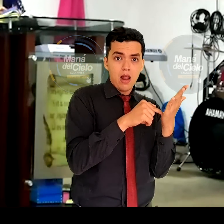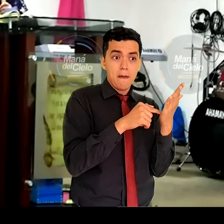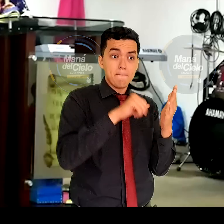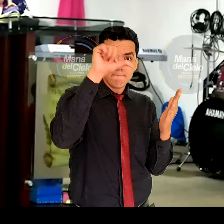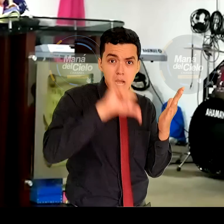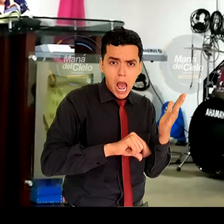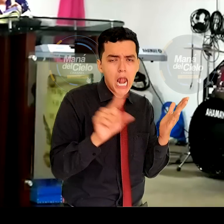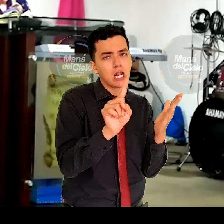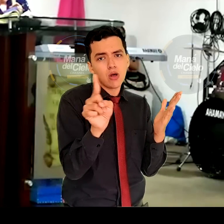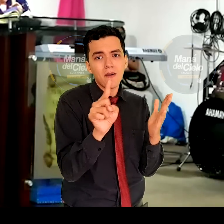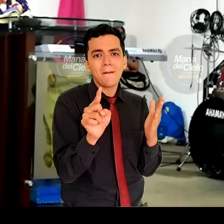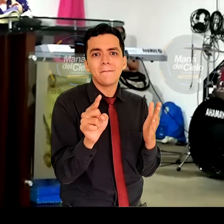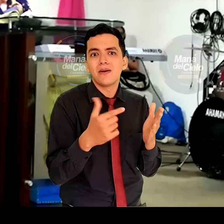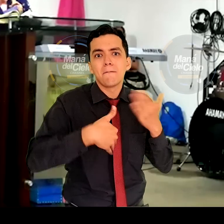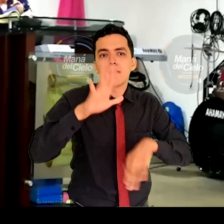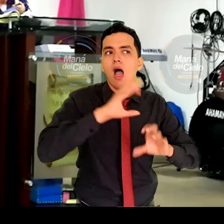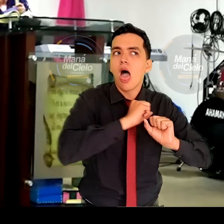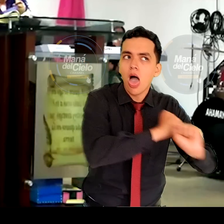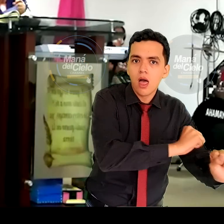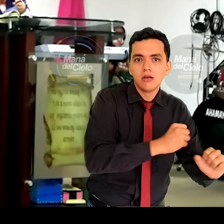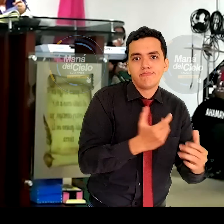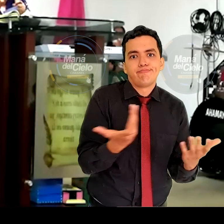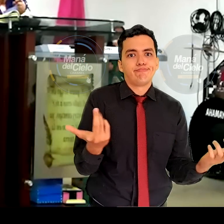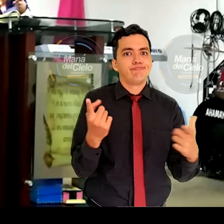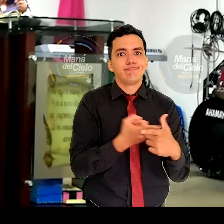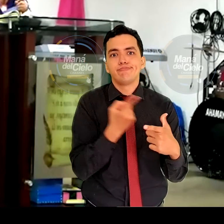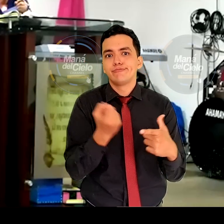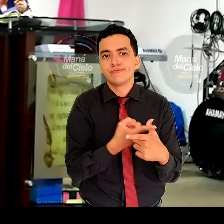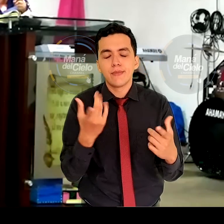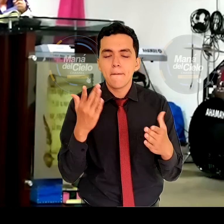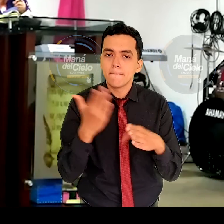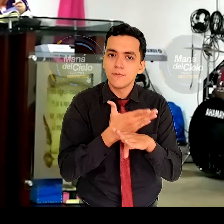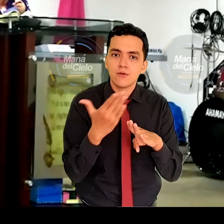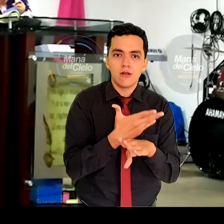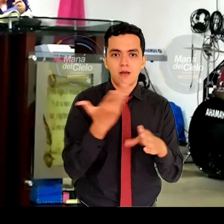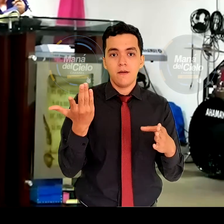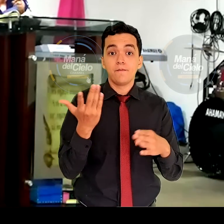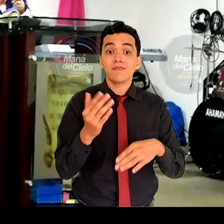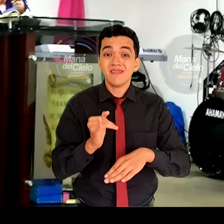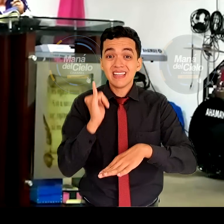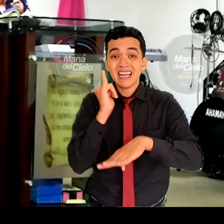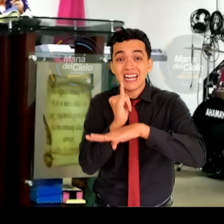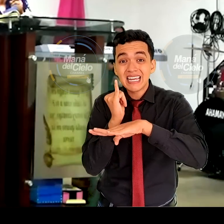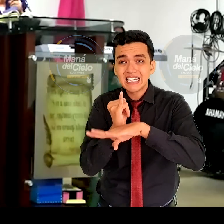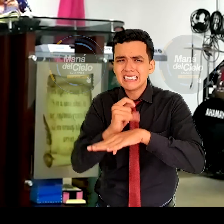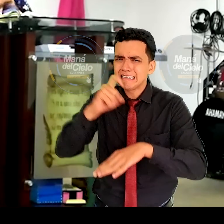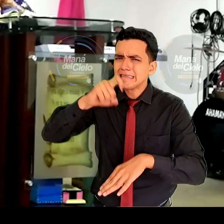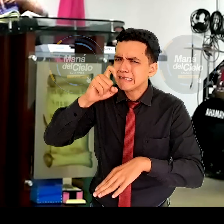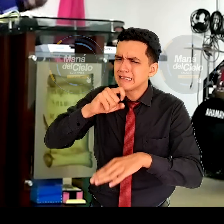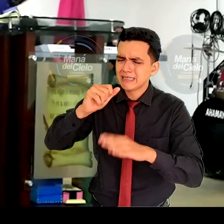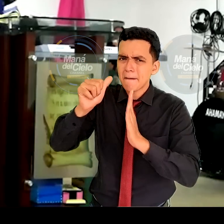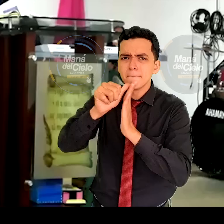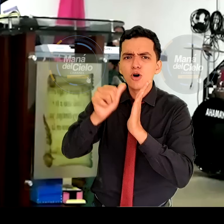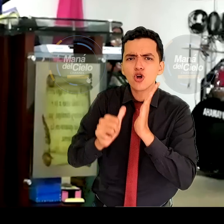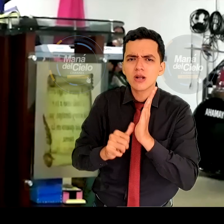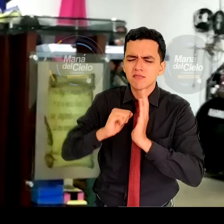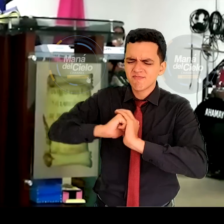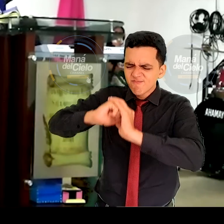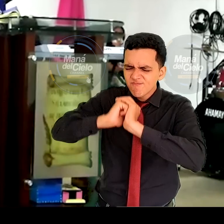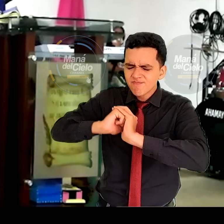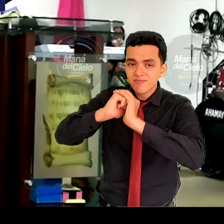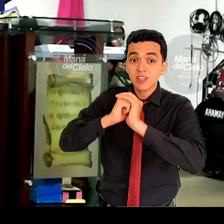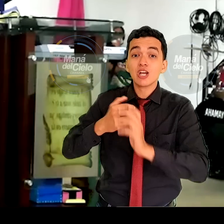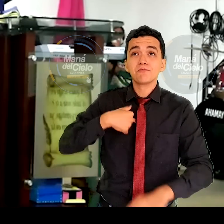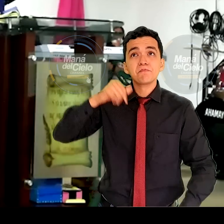es el abuso. Y cómo necesitamos hoy en día que en las iglesias se hagan programas de oración. Yo recuerdo cuando estábamos